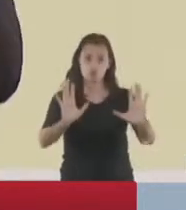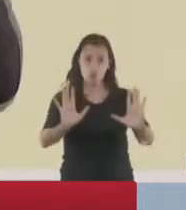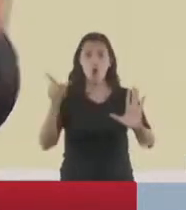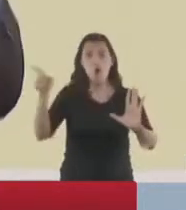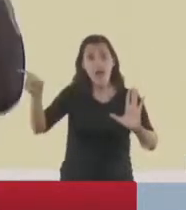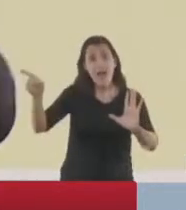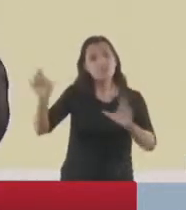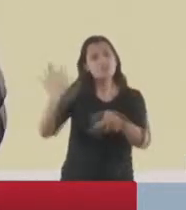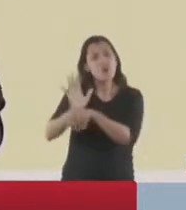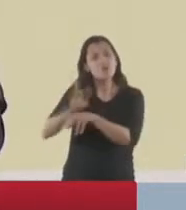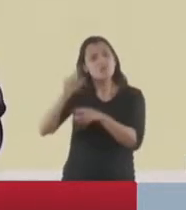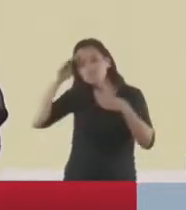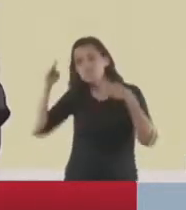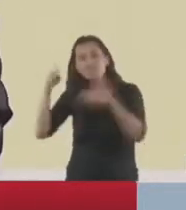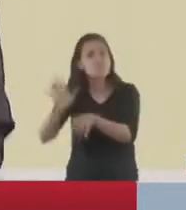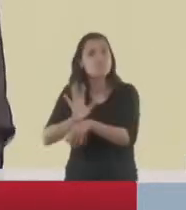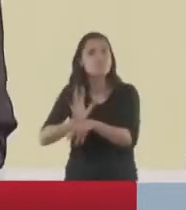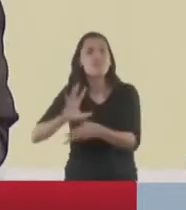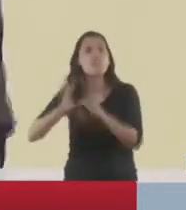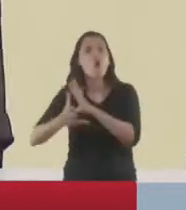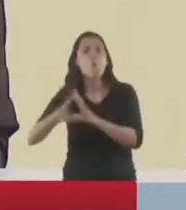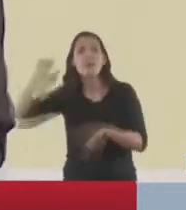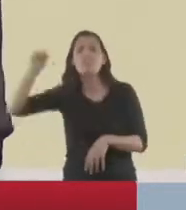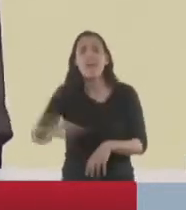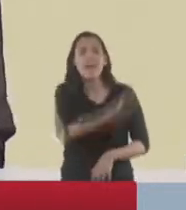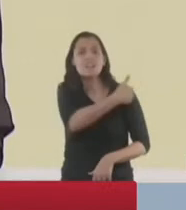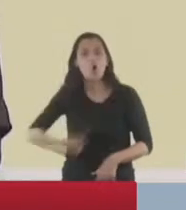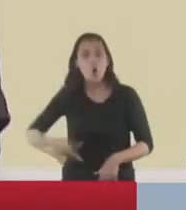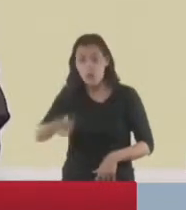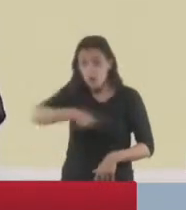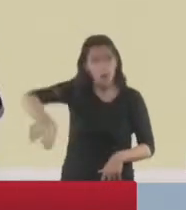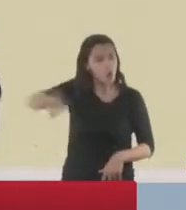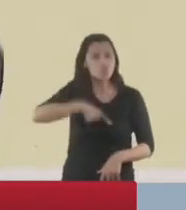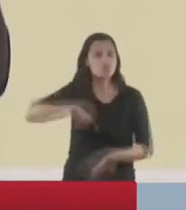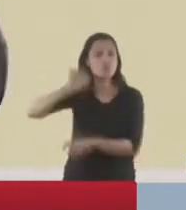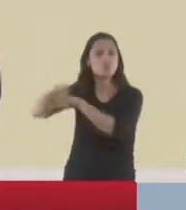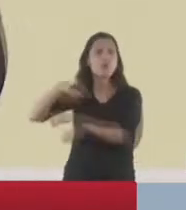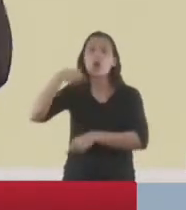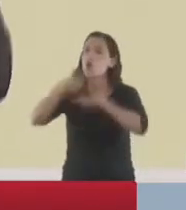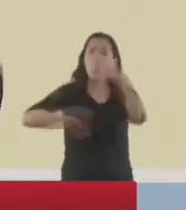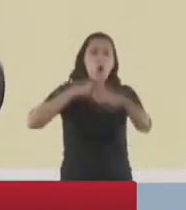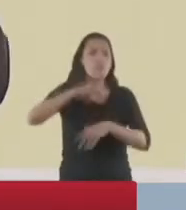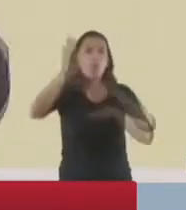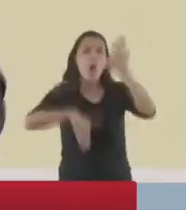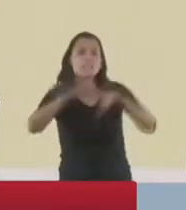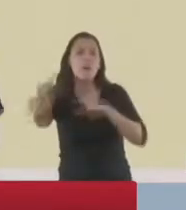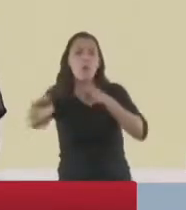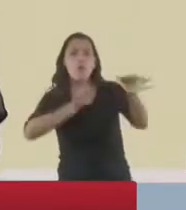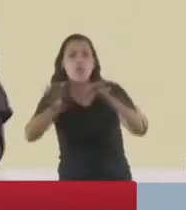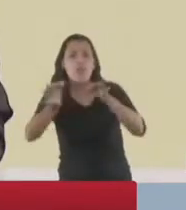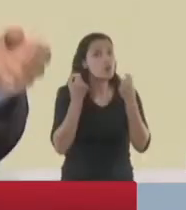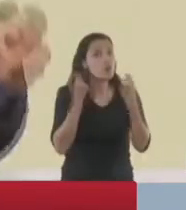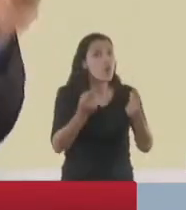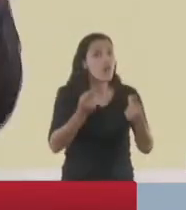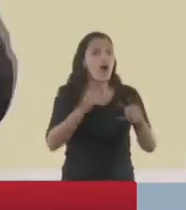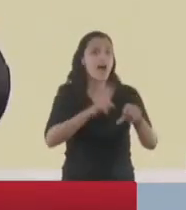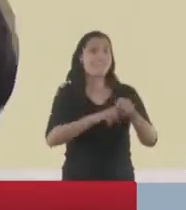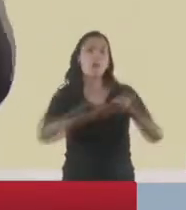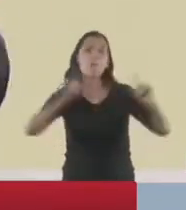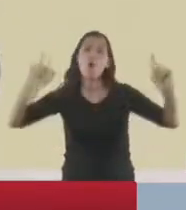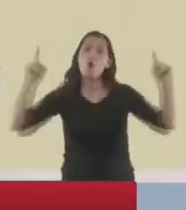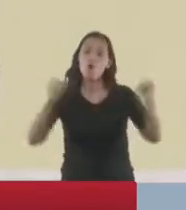muchísimo más ingreso de dólares cuando el gobierno devalúa sin decir que devalúa como lo está haciendo poniendo 14 dólares distintos